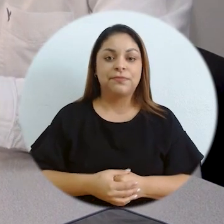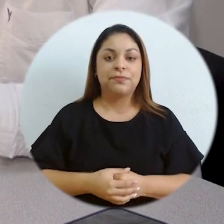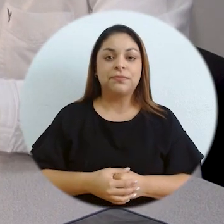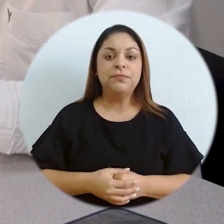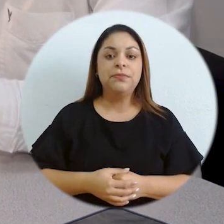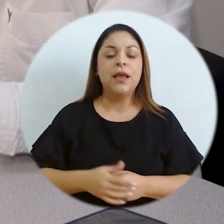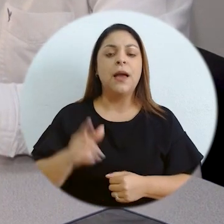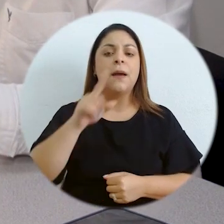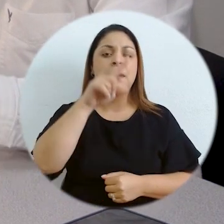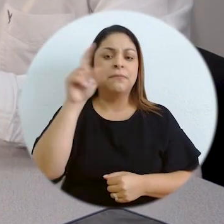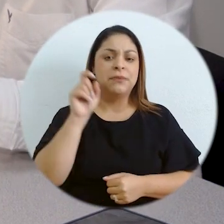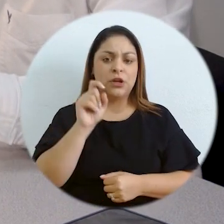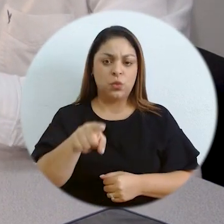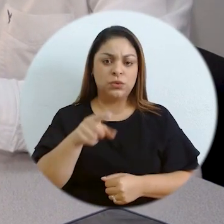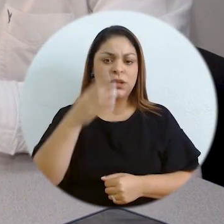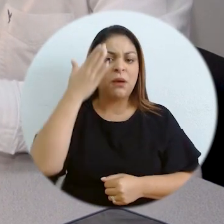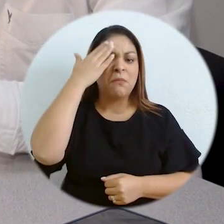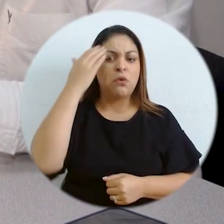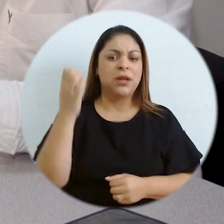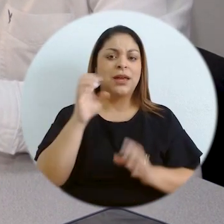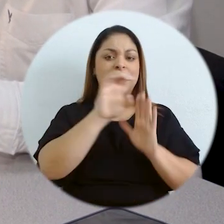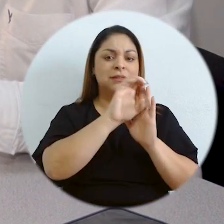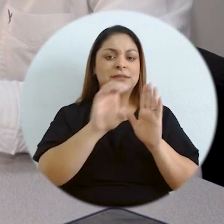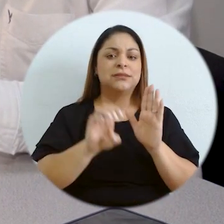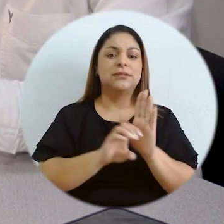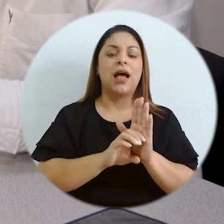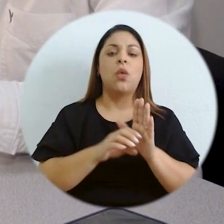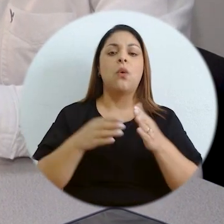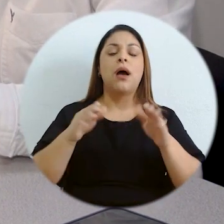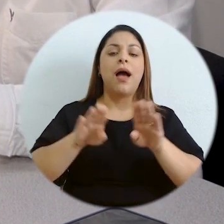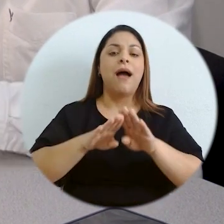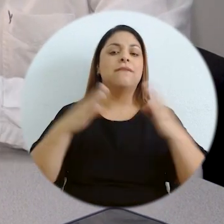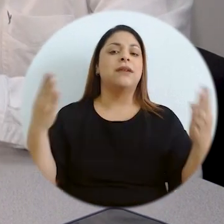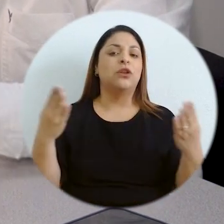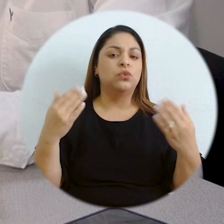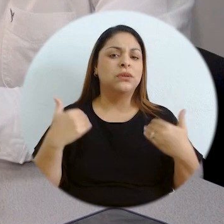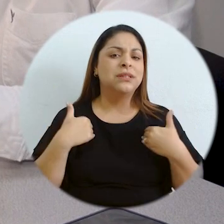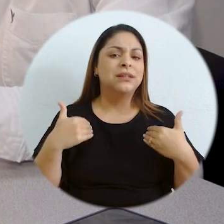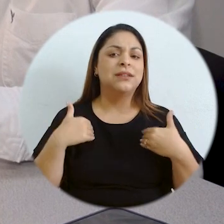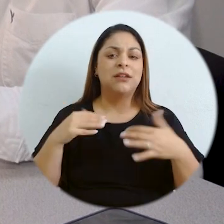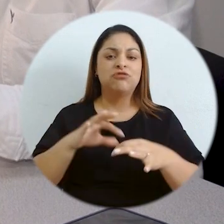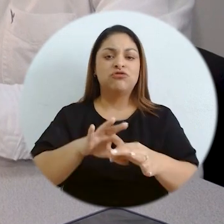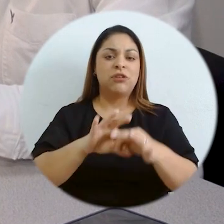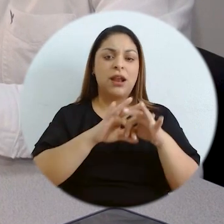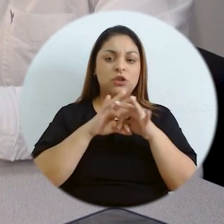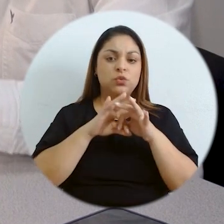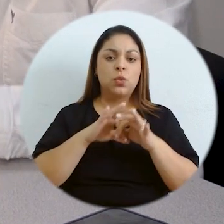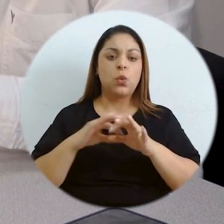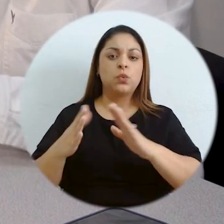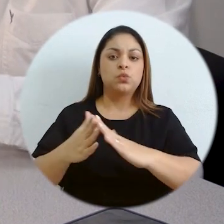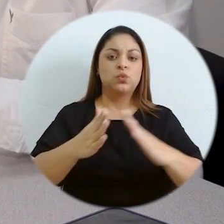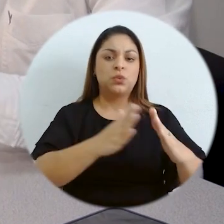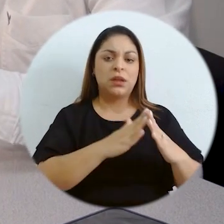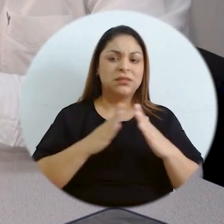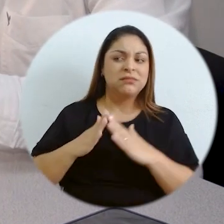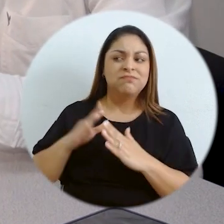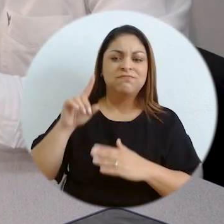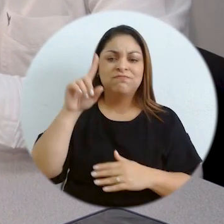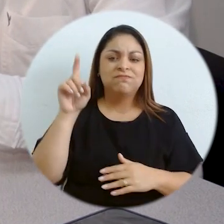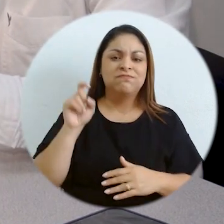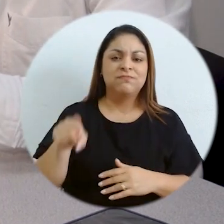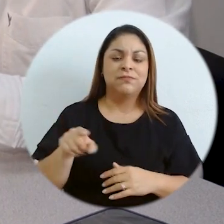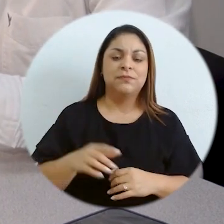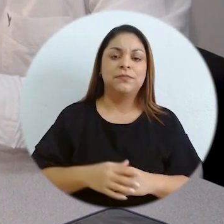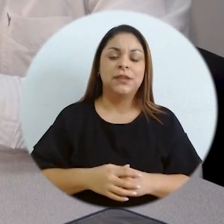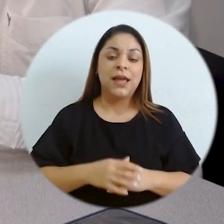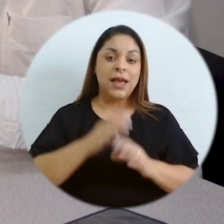Empezaremos por lo más elemental. ¿Por qué el Estado abierto tiene relación con toda la ciudadanía? ¿Dónde entra cada uno de